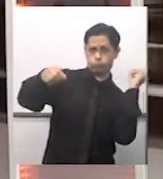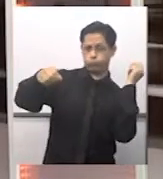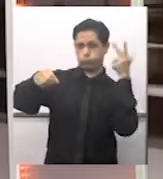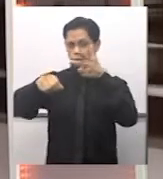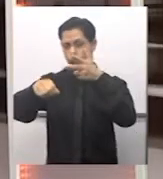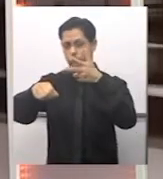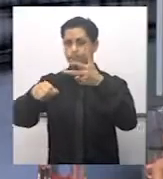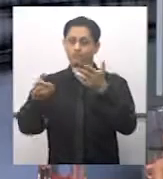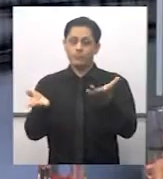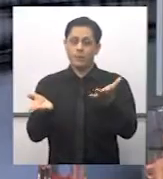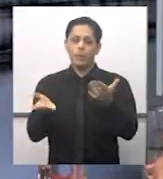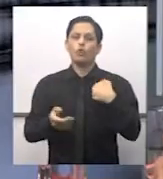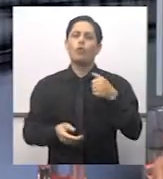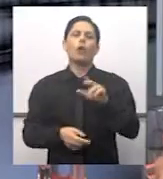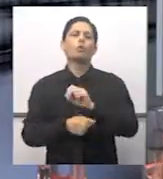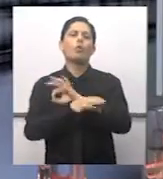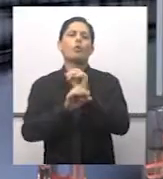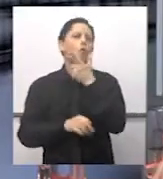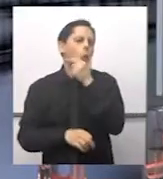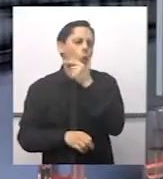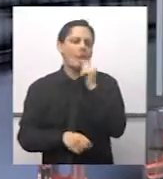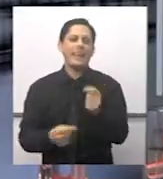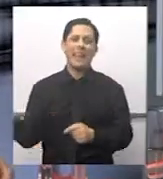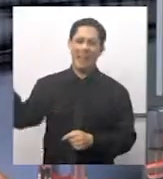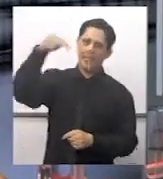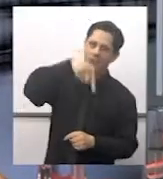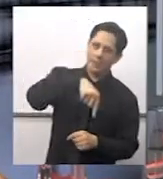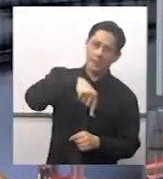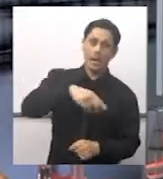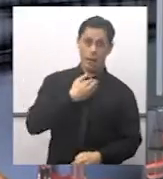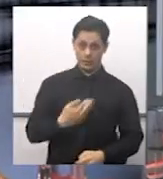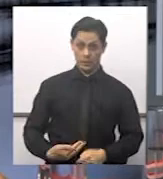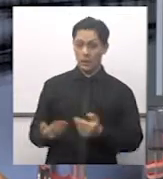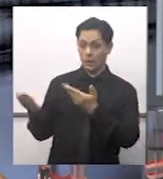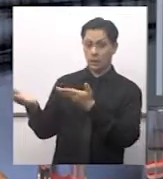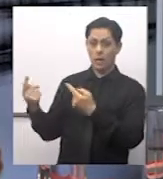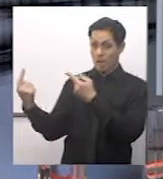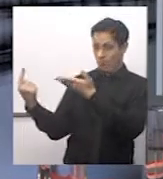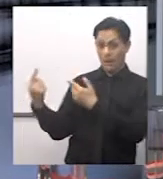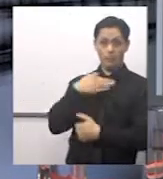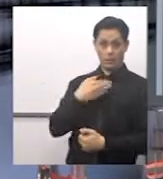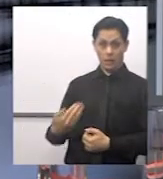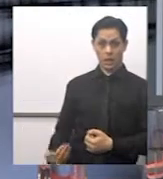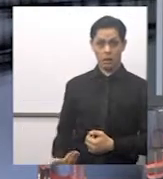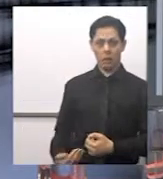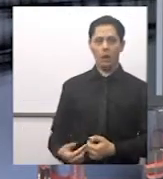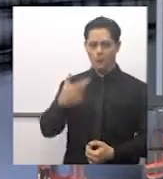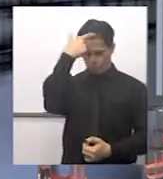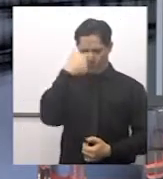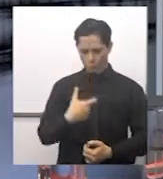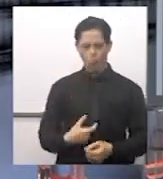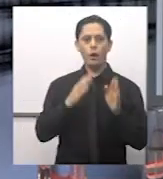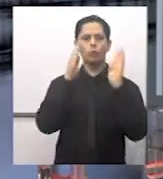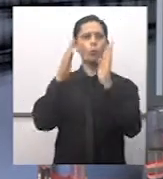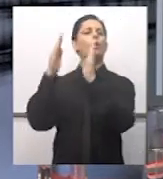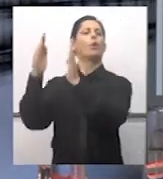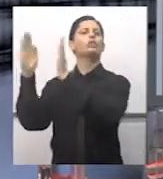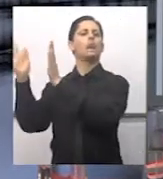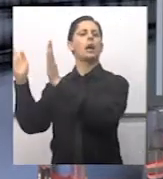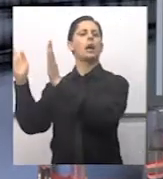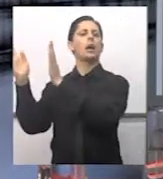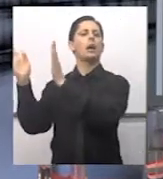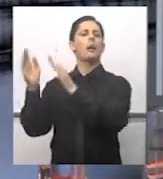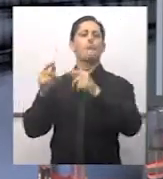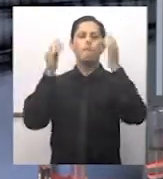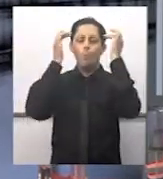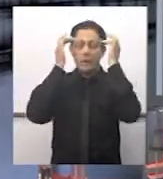Sí, y yo nunca tuve la menor duda que iba a venir. Fíjese que el presidente, que es una persona muy rigurosa,